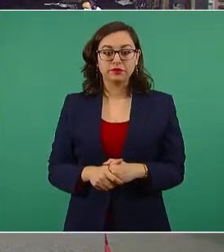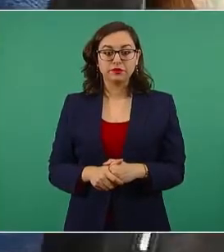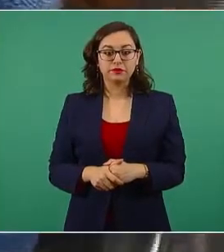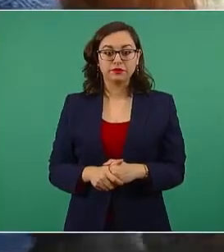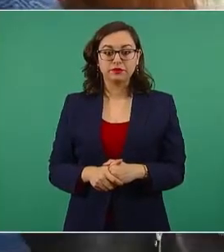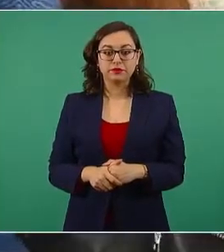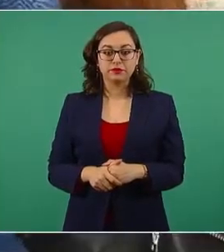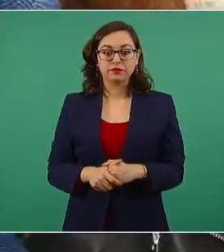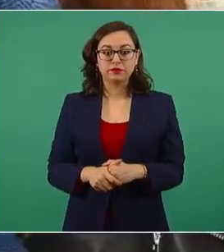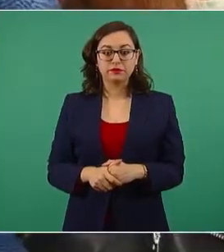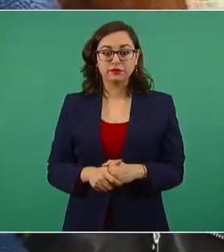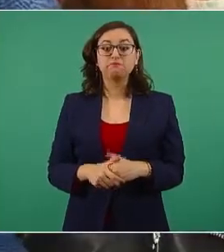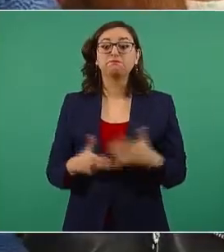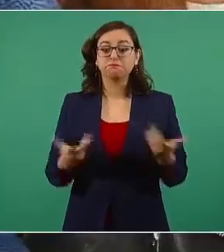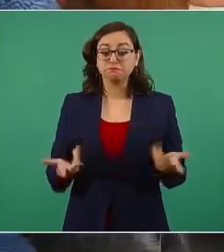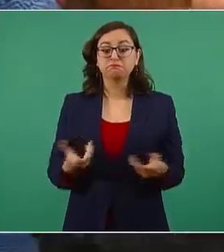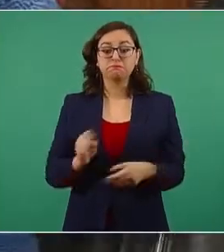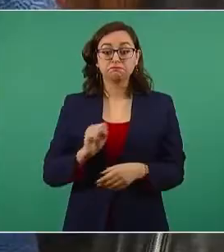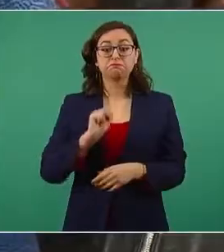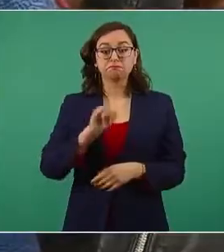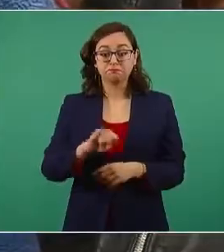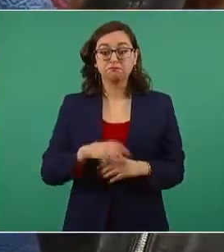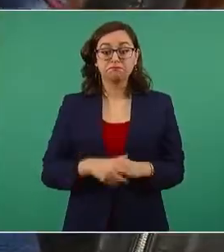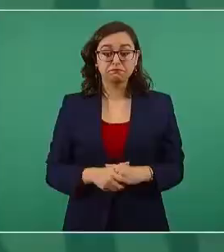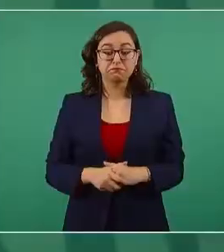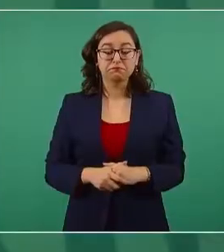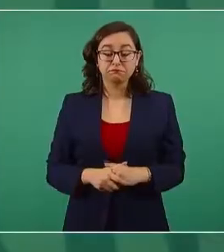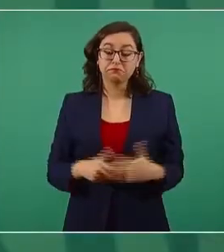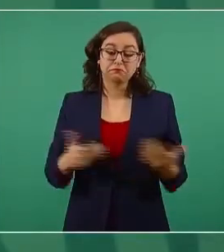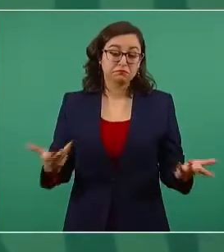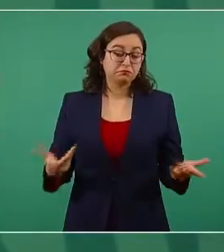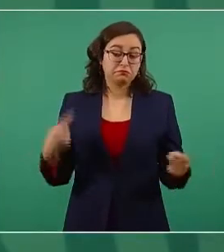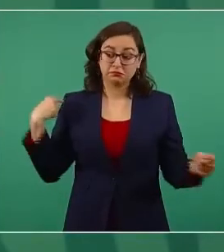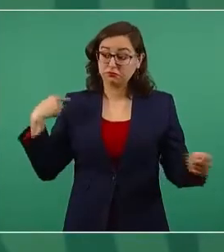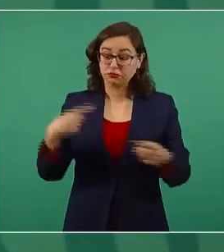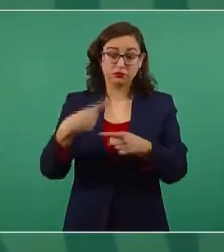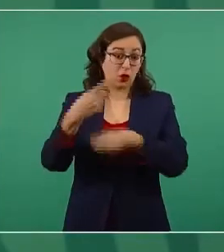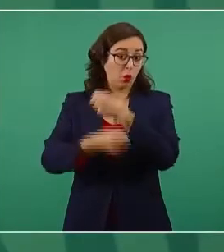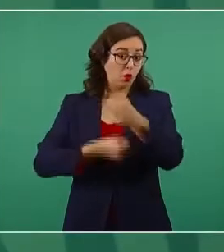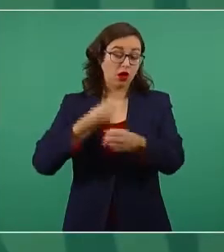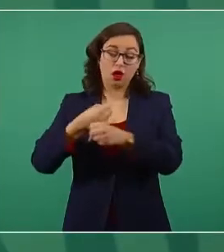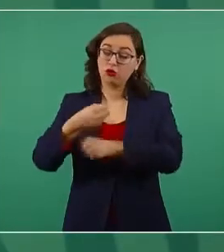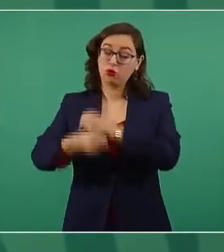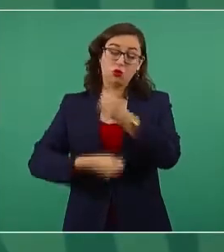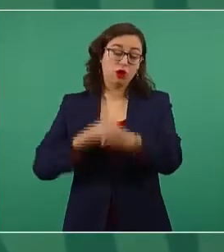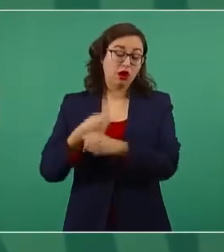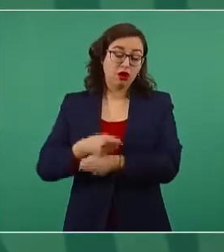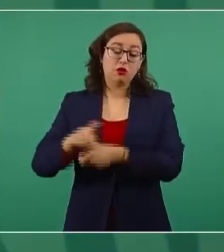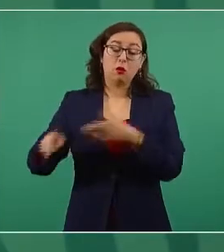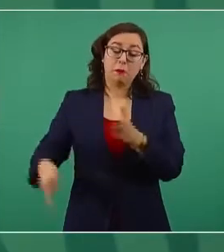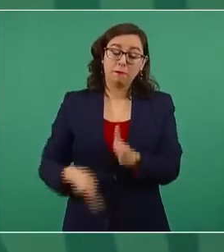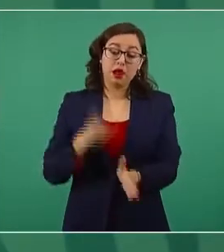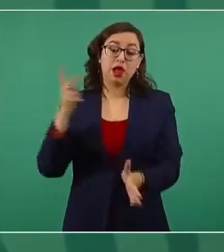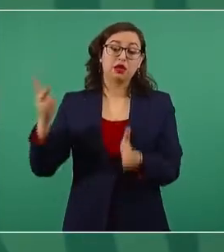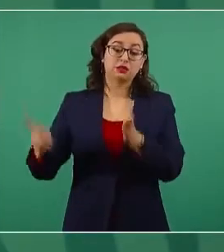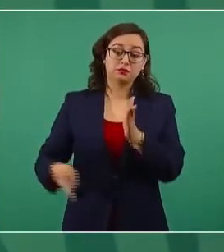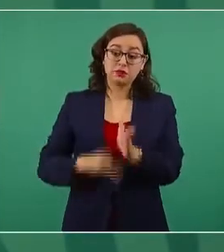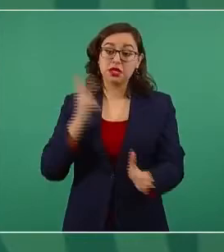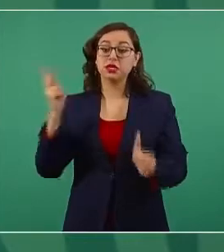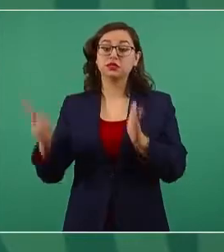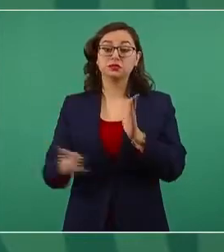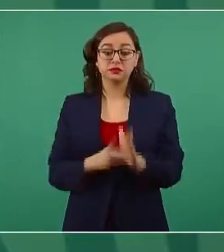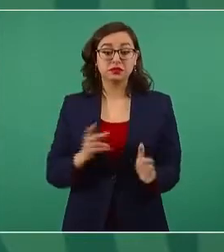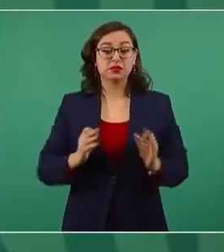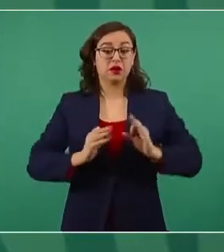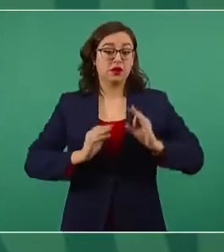Así es, estos casos suelen ocurrir a lo largo del año en todos los países, cuando es la temporada alta, que